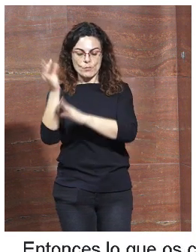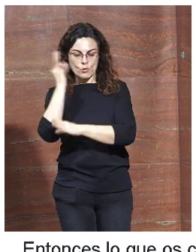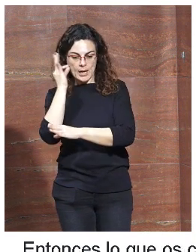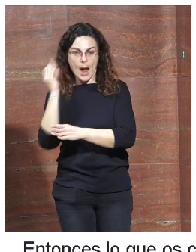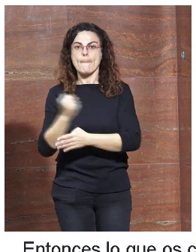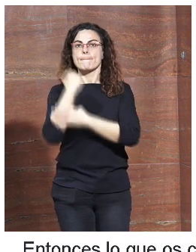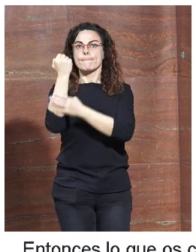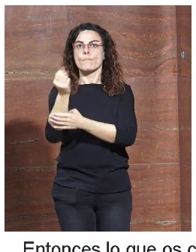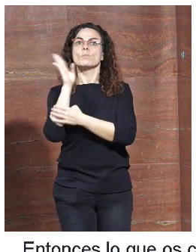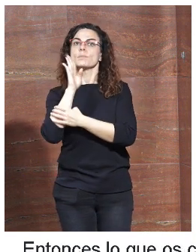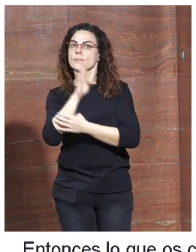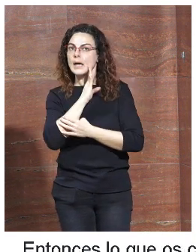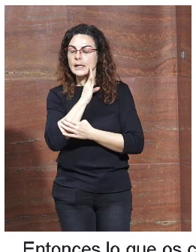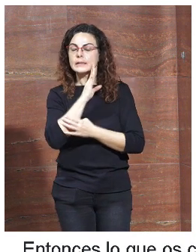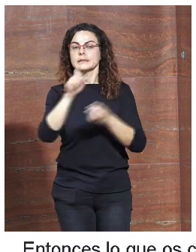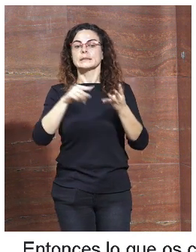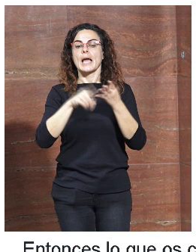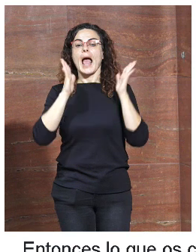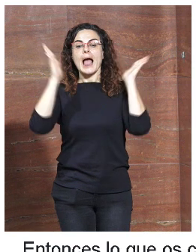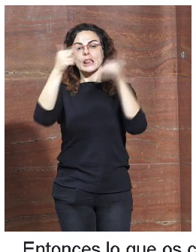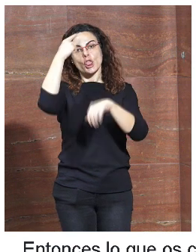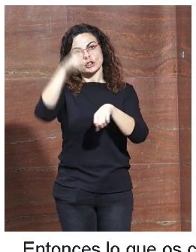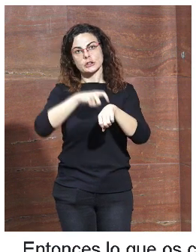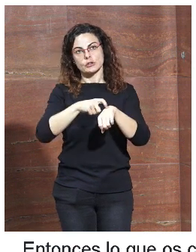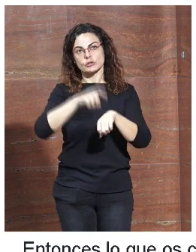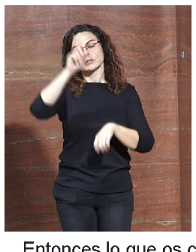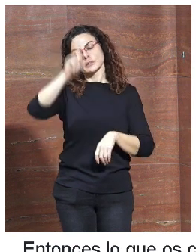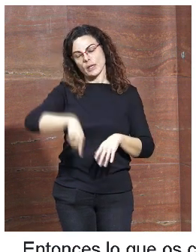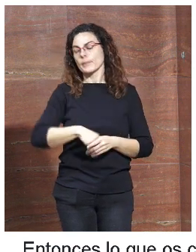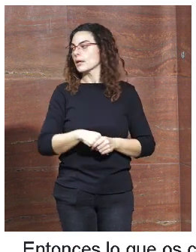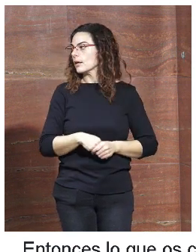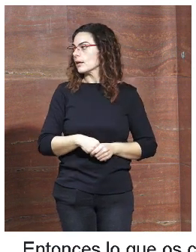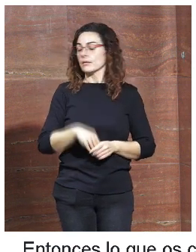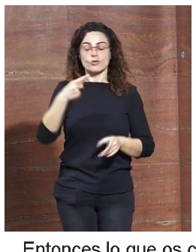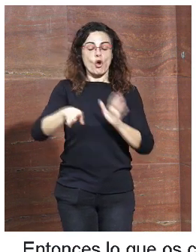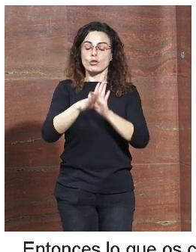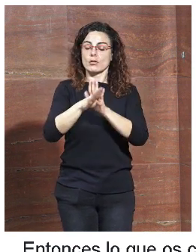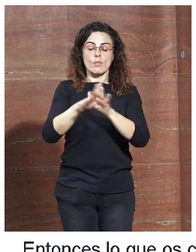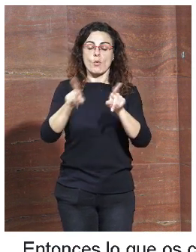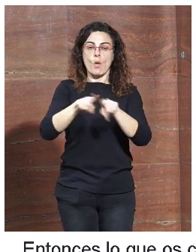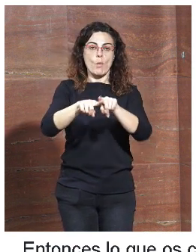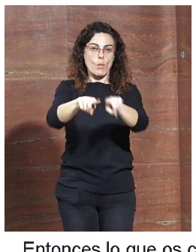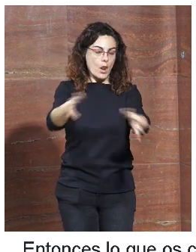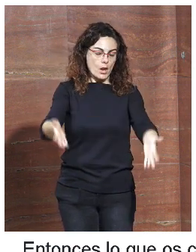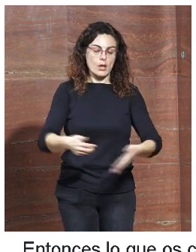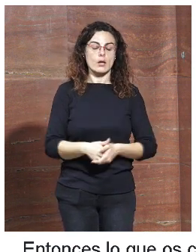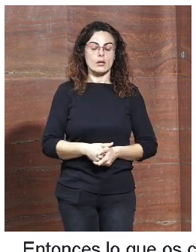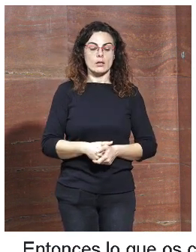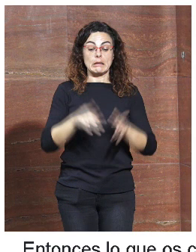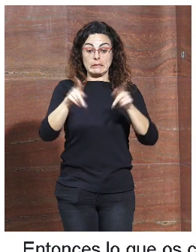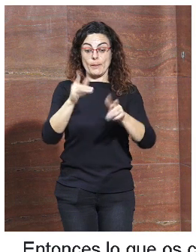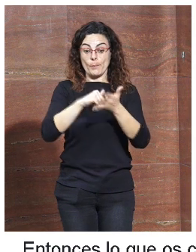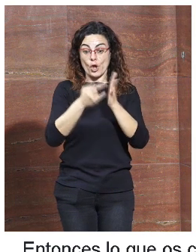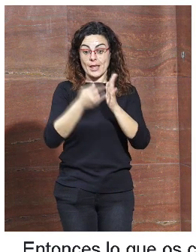madres y la atención psicológica. Sí que también, pero eso lo seguimos haciendo ahora. Aunque se amplió en